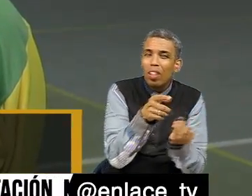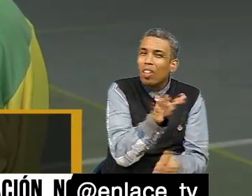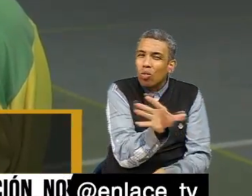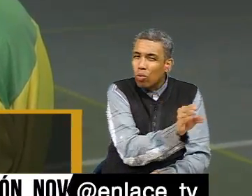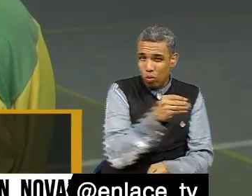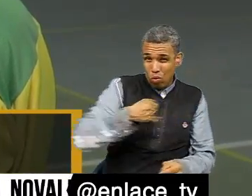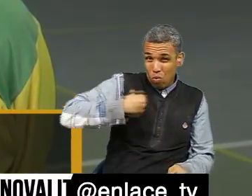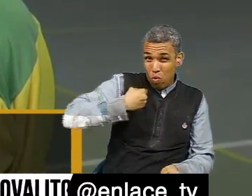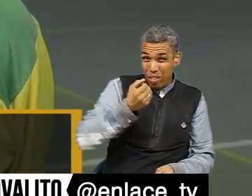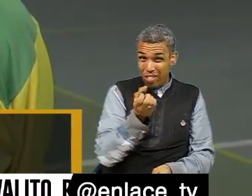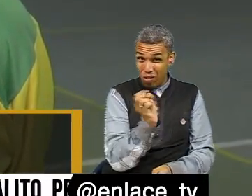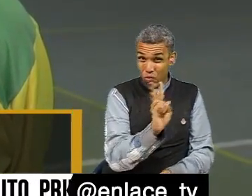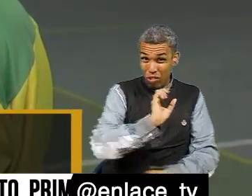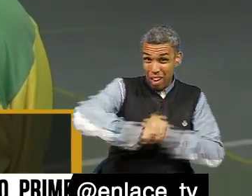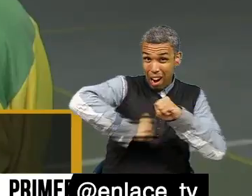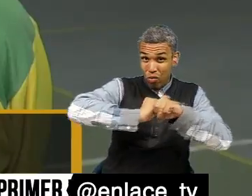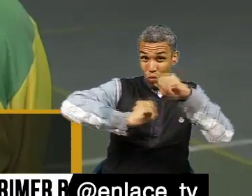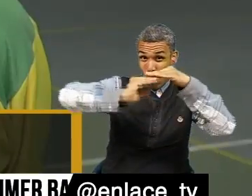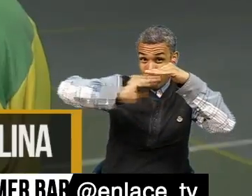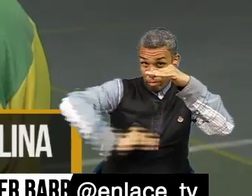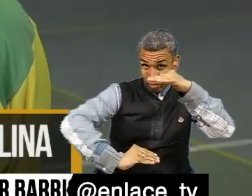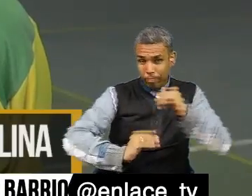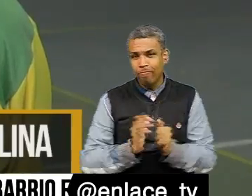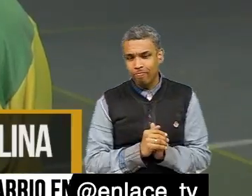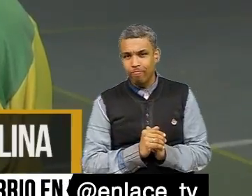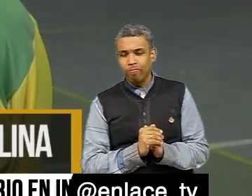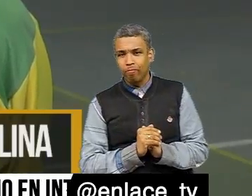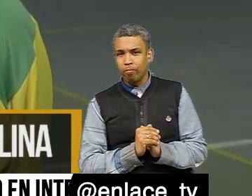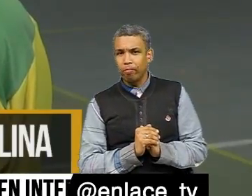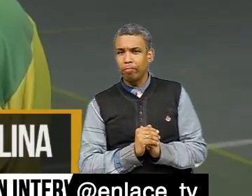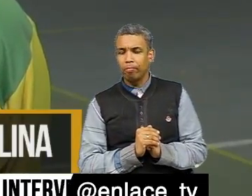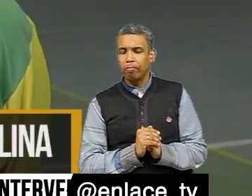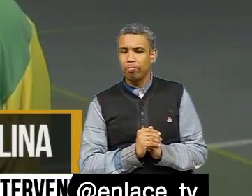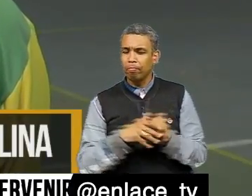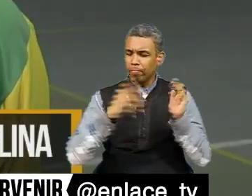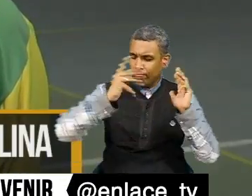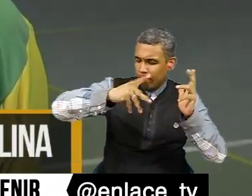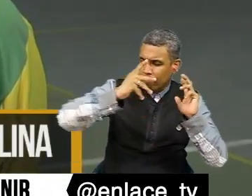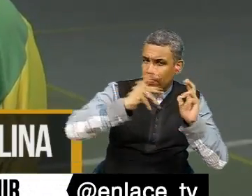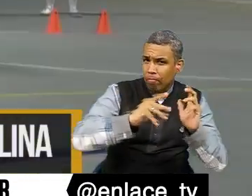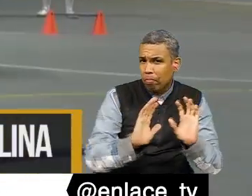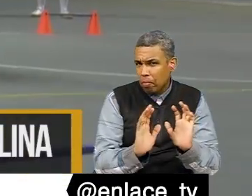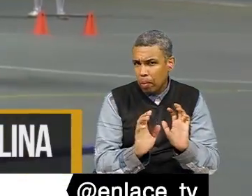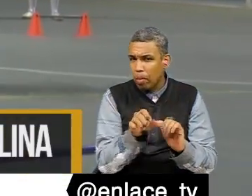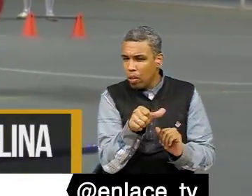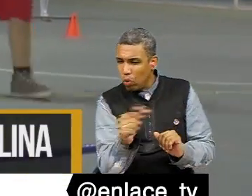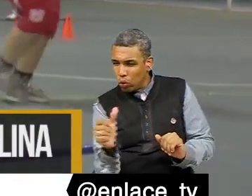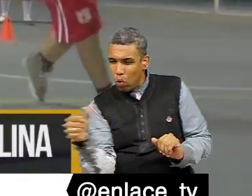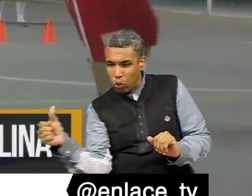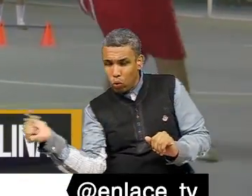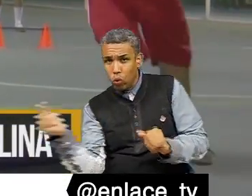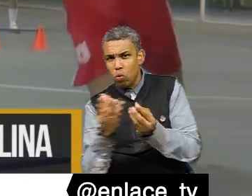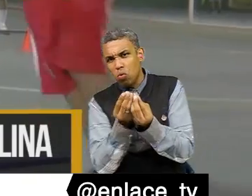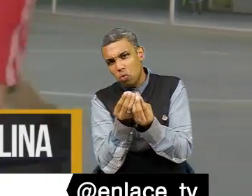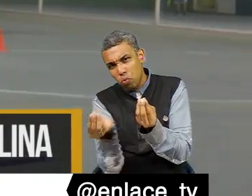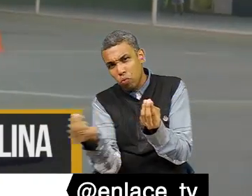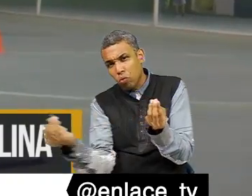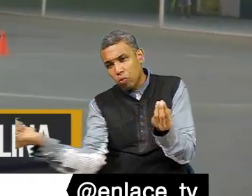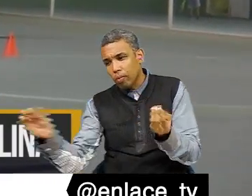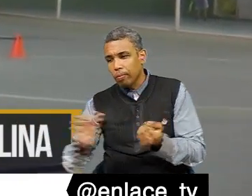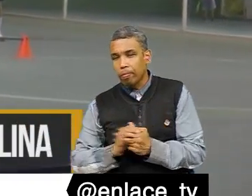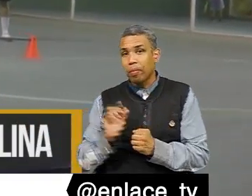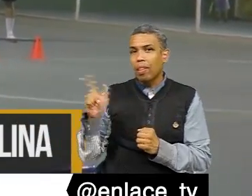que presenta de pronto la comunidad, se realizan diferentes categorías. Paso a paso, el profesor Boris